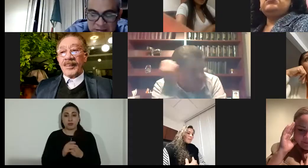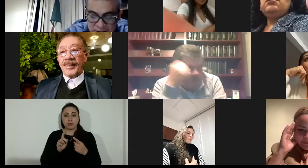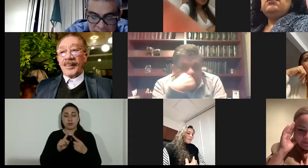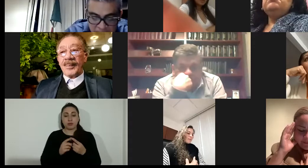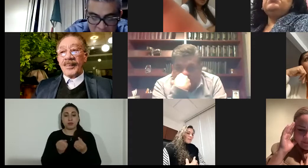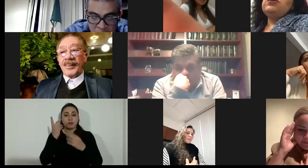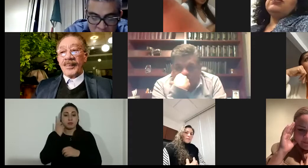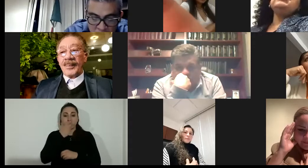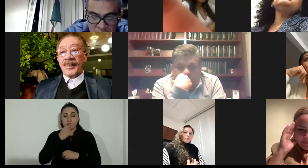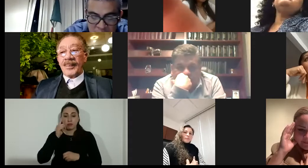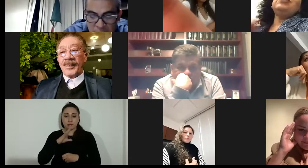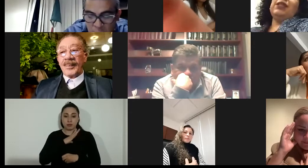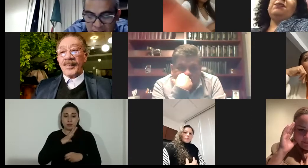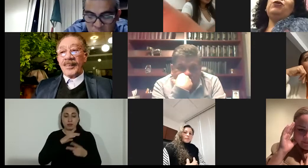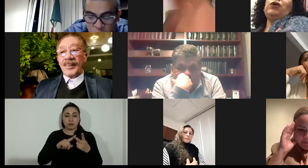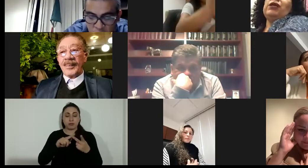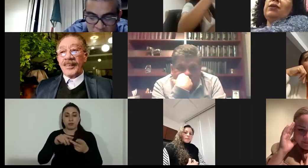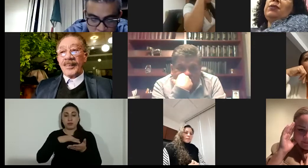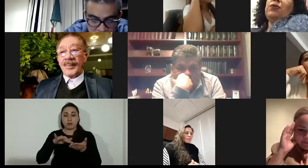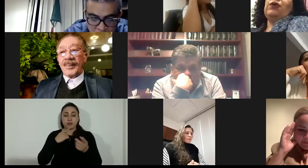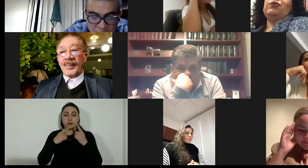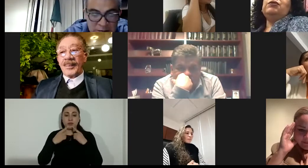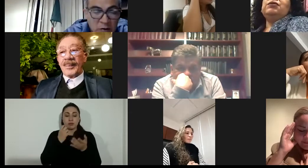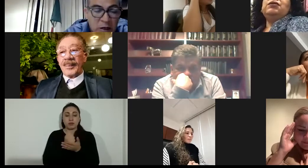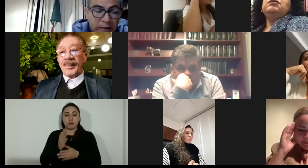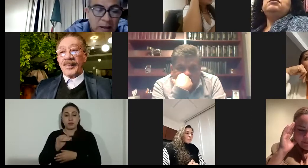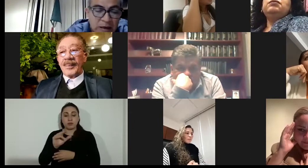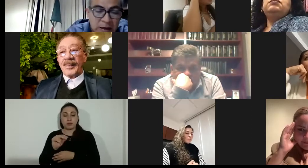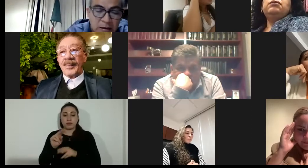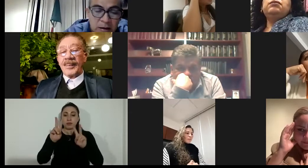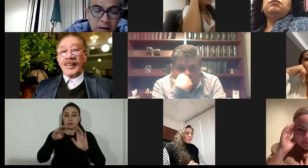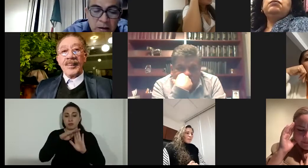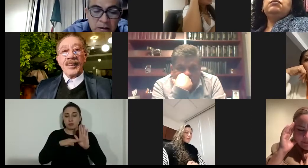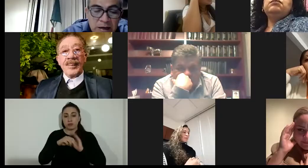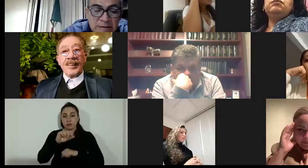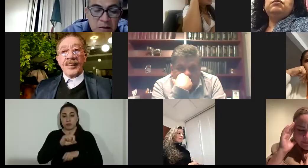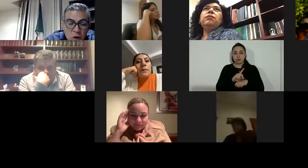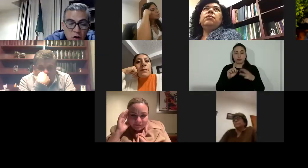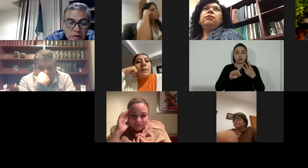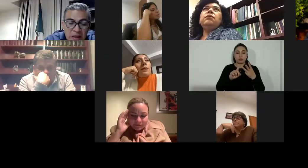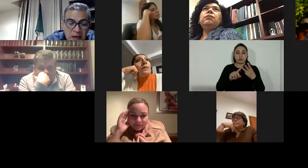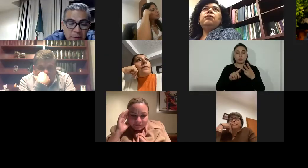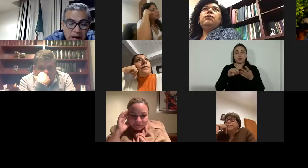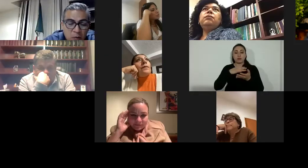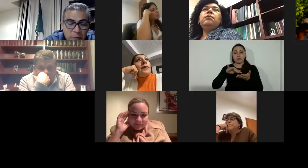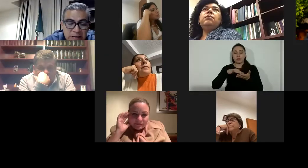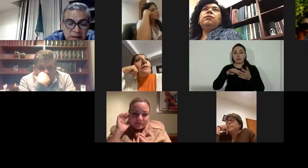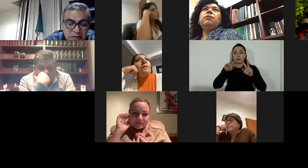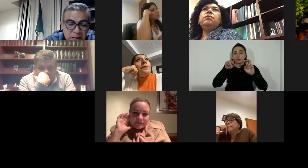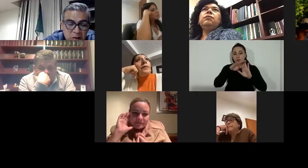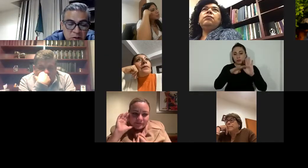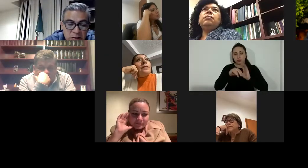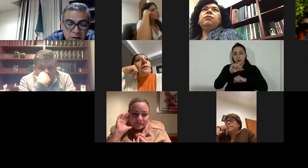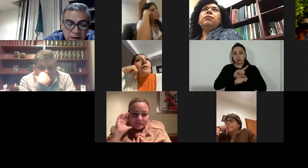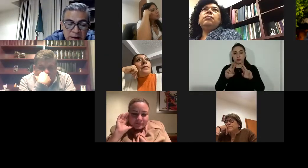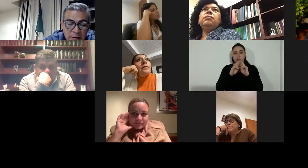de asistencia. 2. Lectura, discusión y en su caso aprobación del orden del día. 3. Orden del día para la comparecencia del